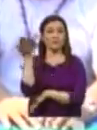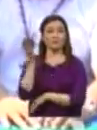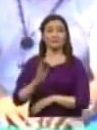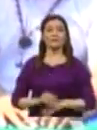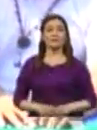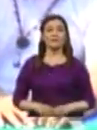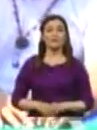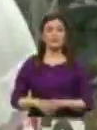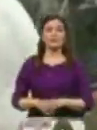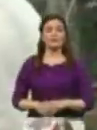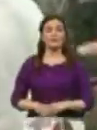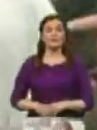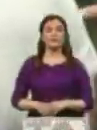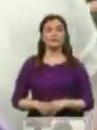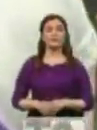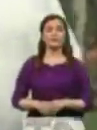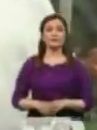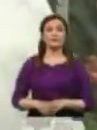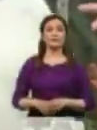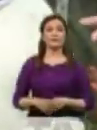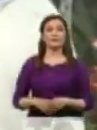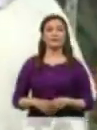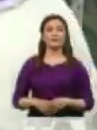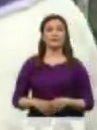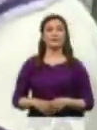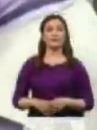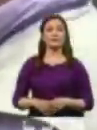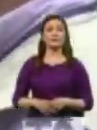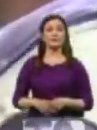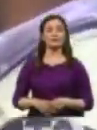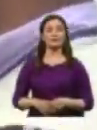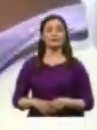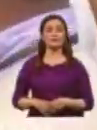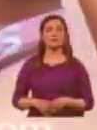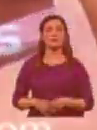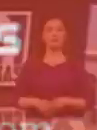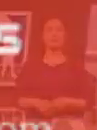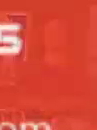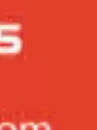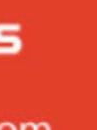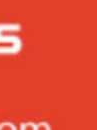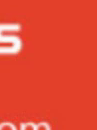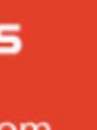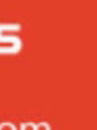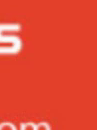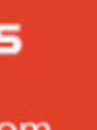En Macas, Amorona Santiago, Wilson Cabrera, 24 horas.